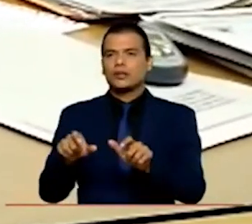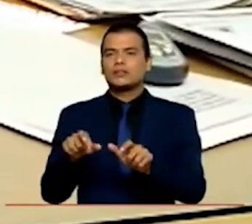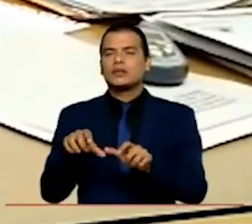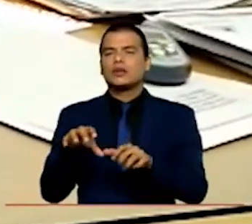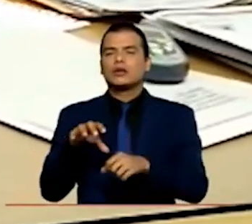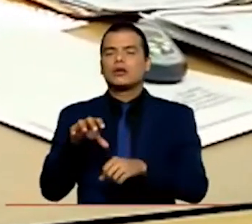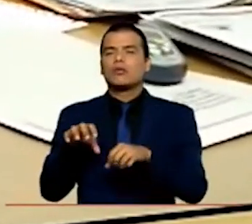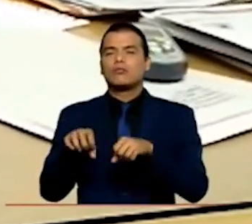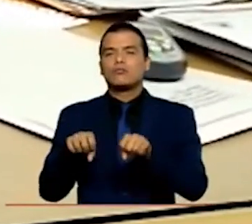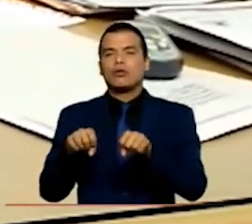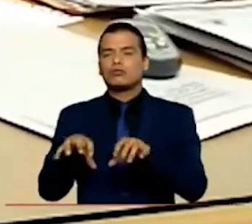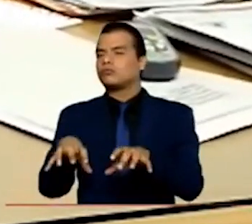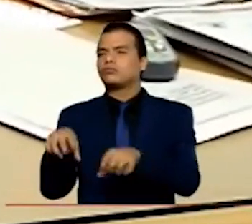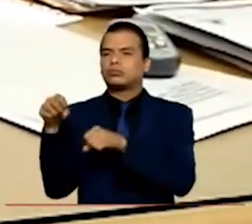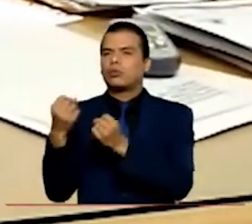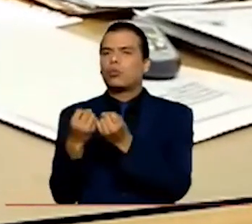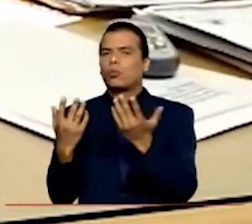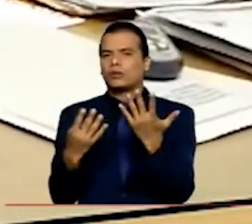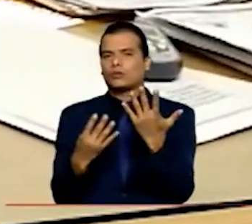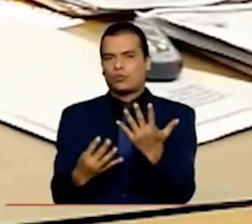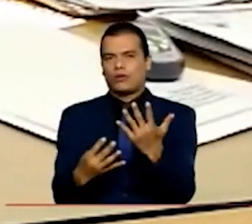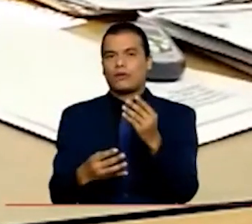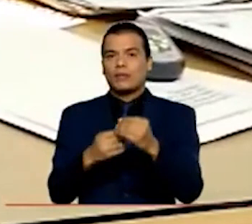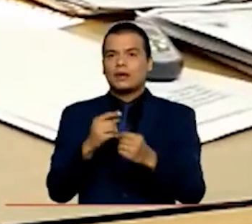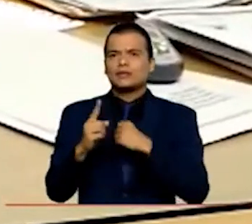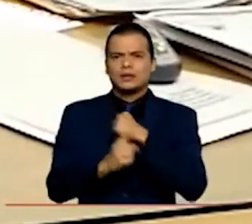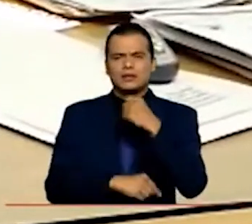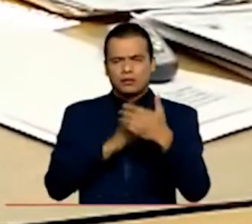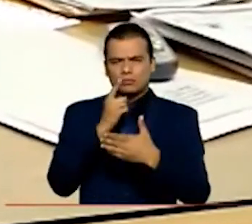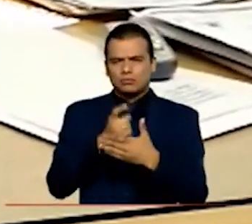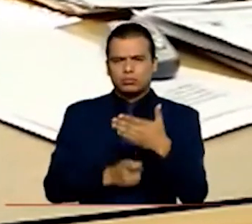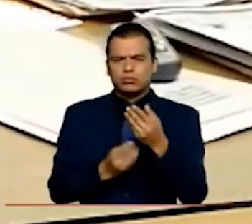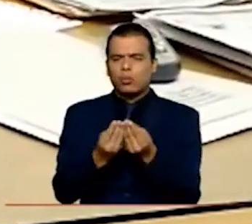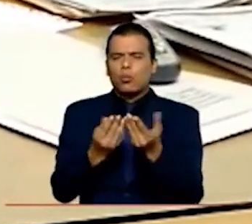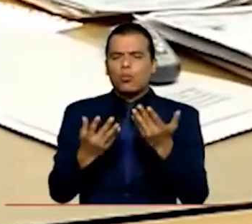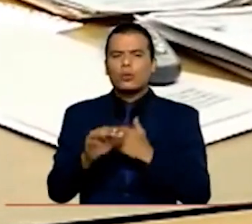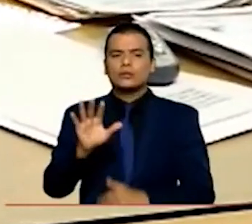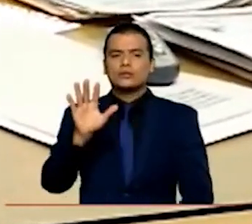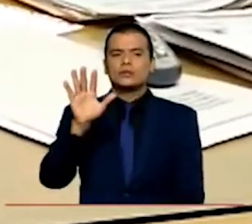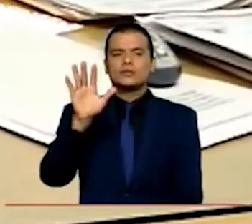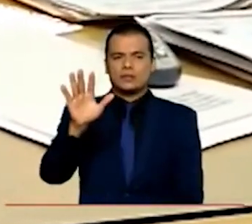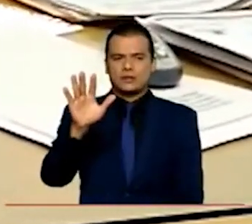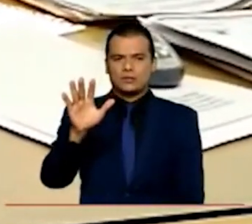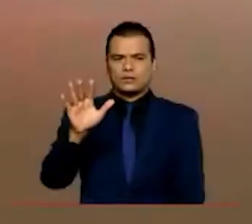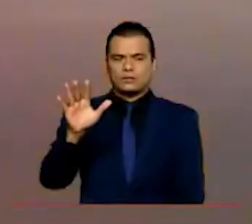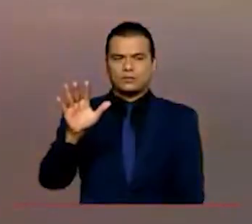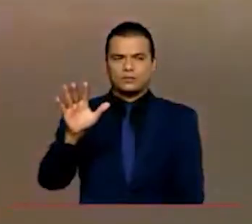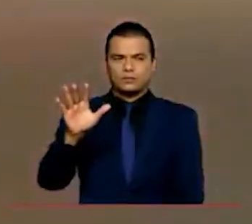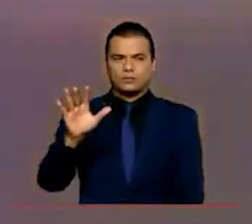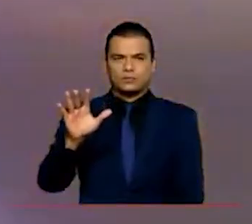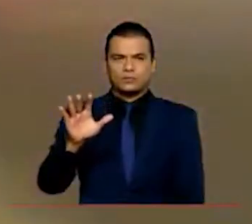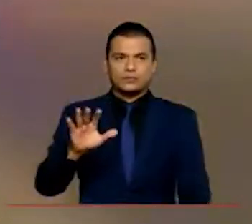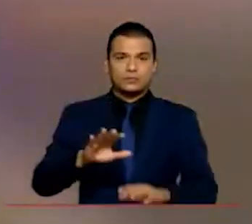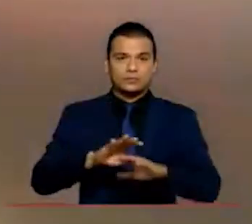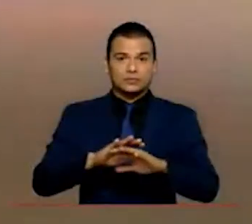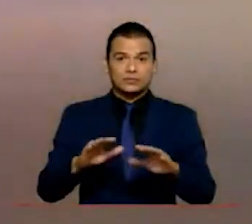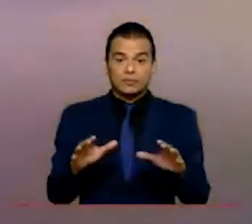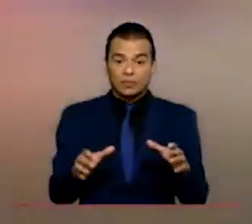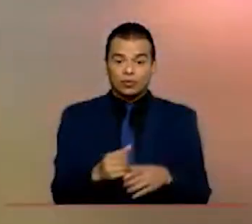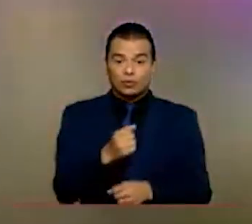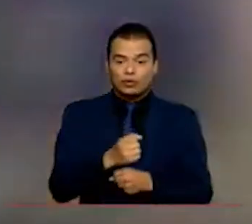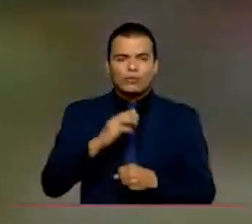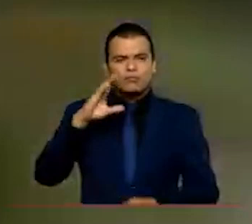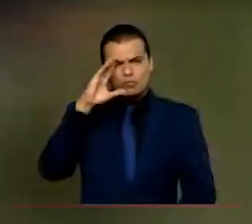incautadas, 35 comparendos impuestos, y destacar también la valentía de nuestros